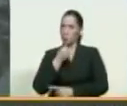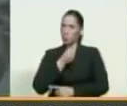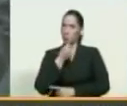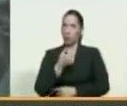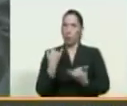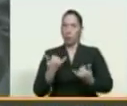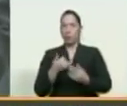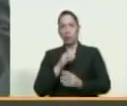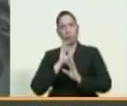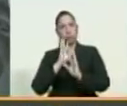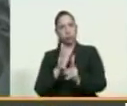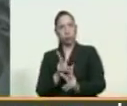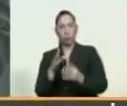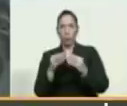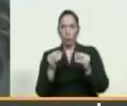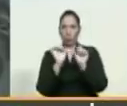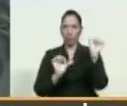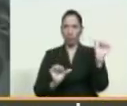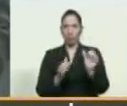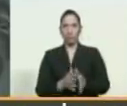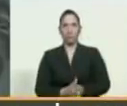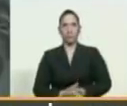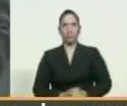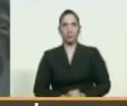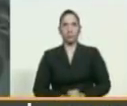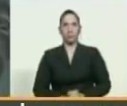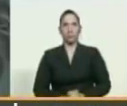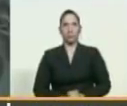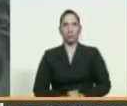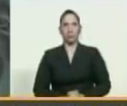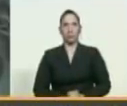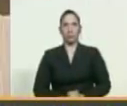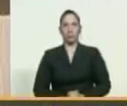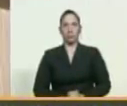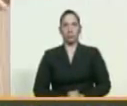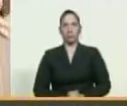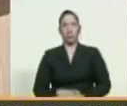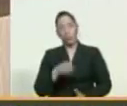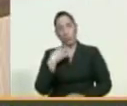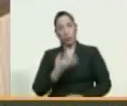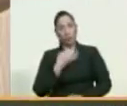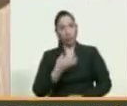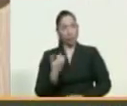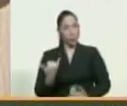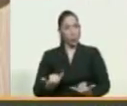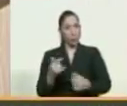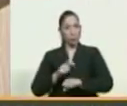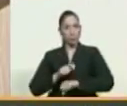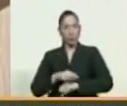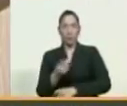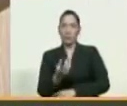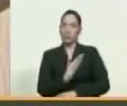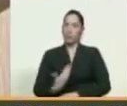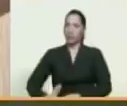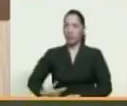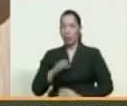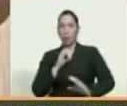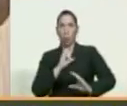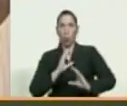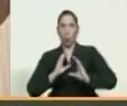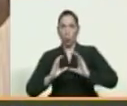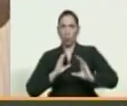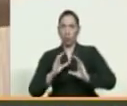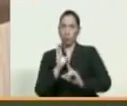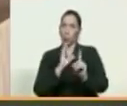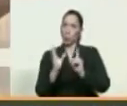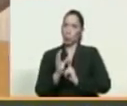cuenta todos los detalles. Adelante, Javi. Así es, muy buenas tardes, Barry. A esta hora, el vicepresidente para la Comunicación, Cultura y